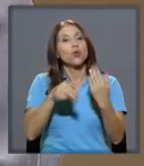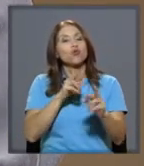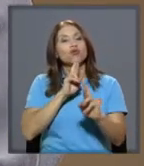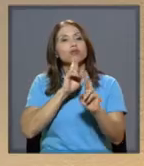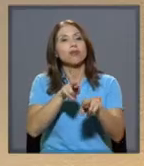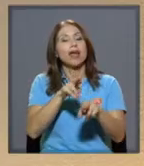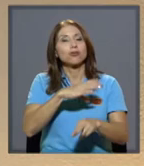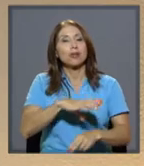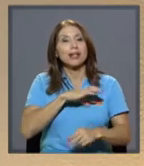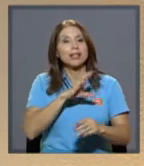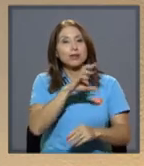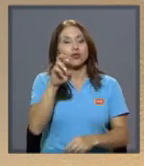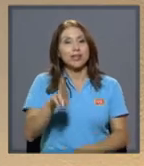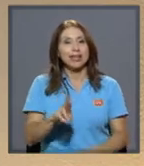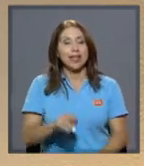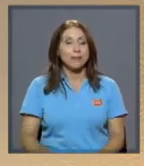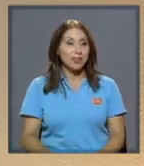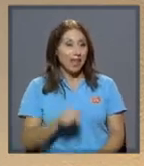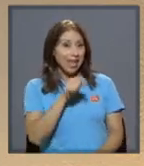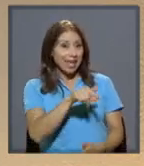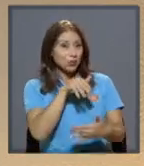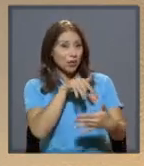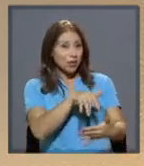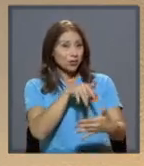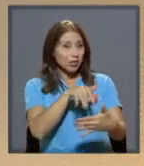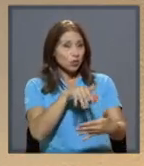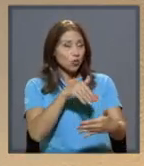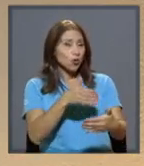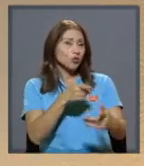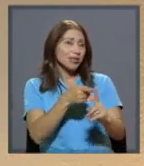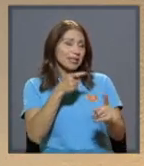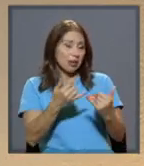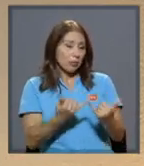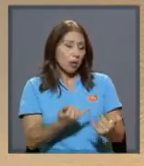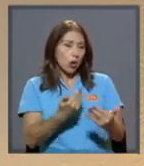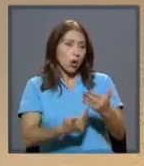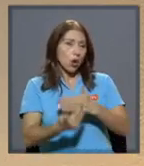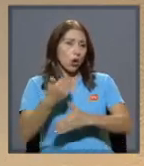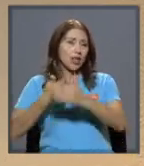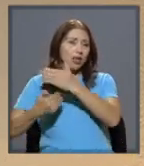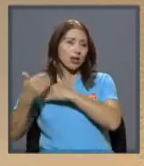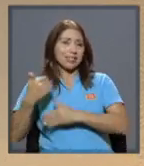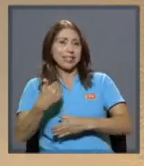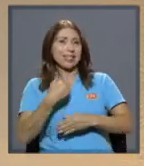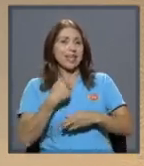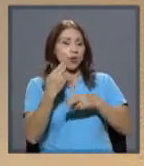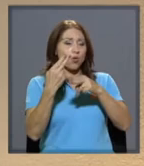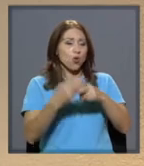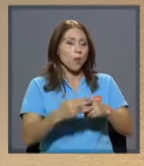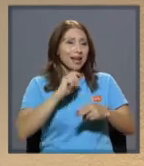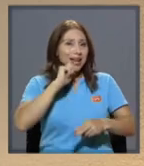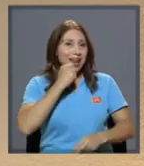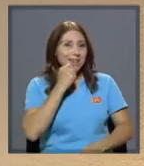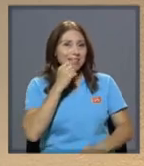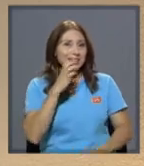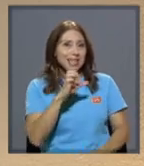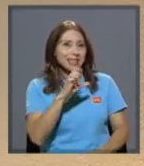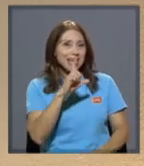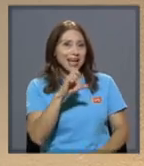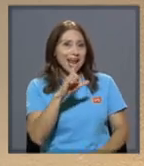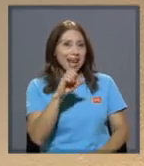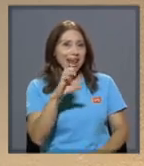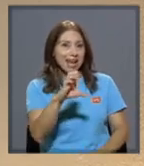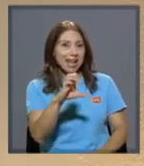Rica. Exacto. Eso de los estudios longitudinales tiene un poco que ver, tiene un nombrecito en clave que es CRELES, y tenemos que decir que el